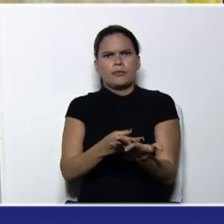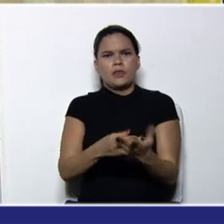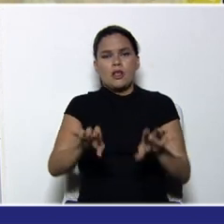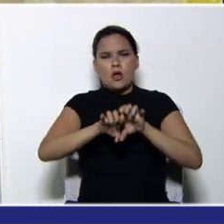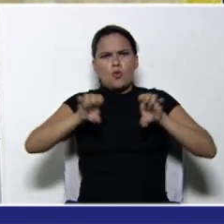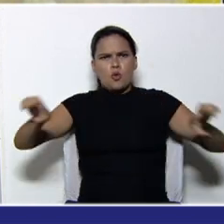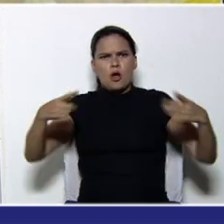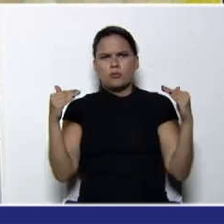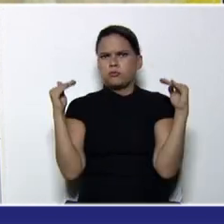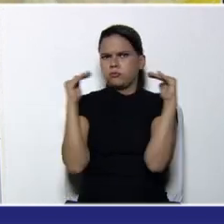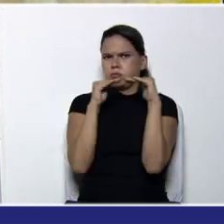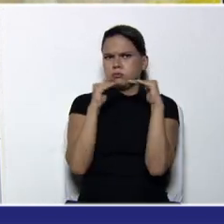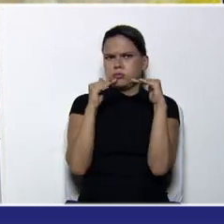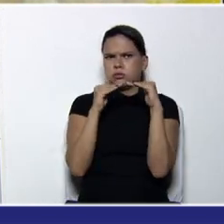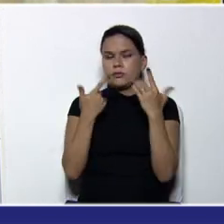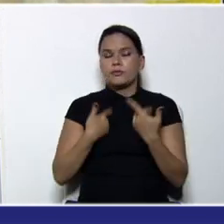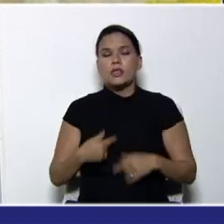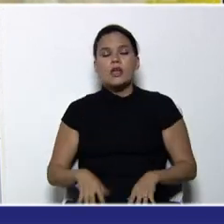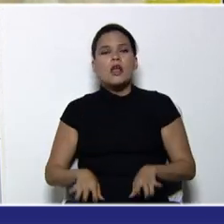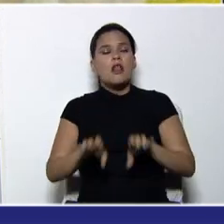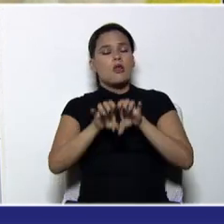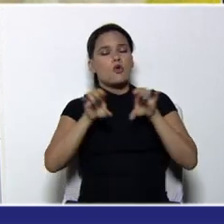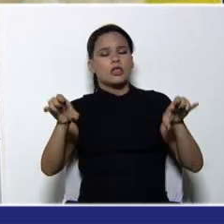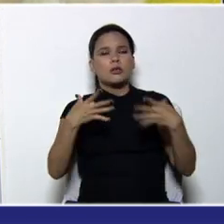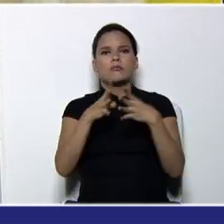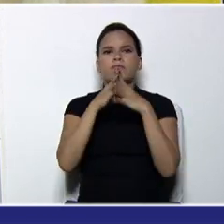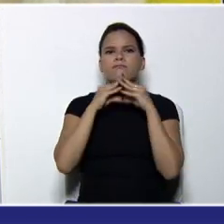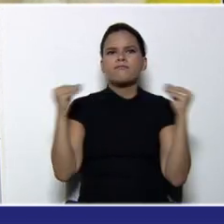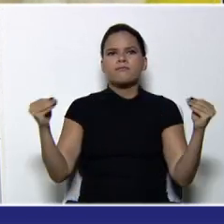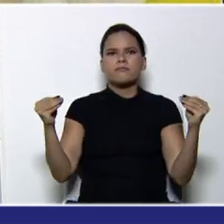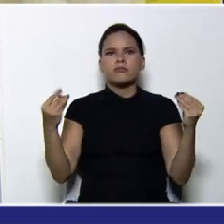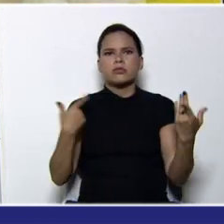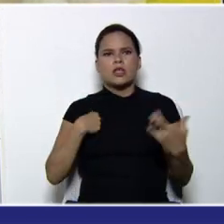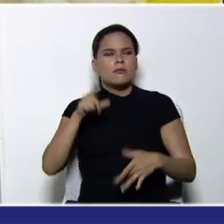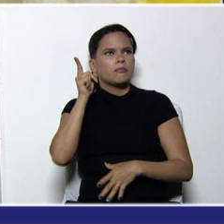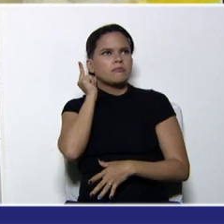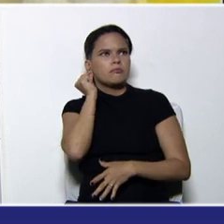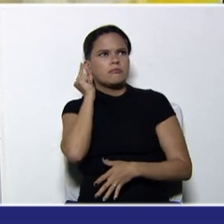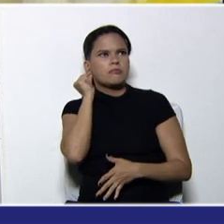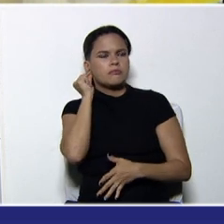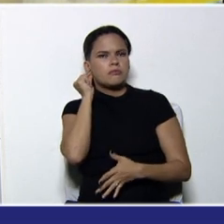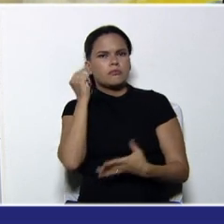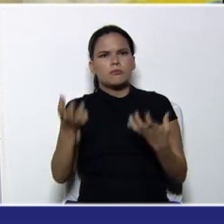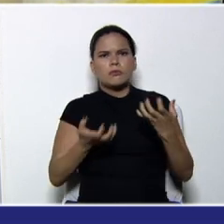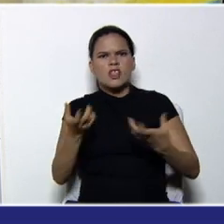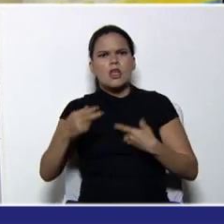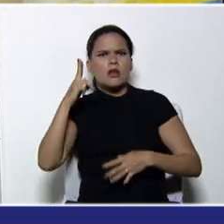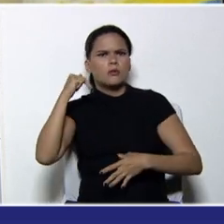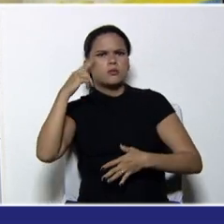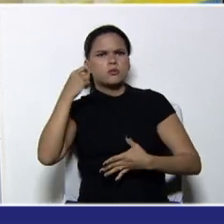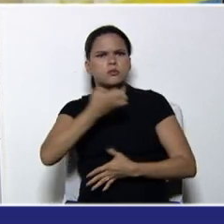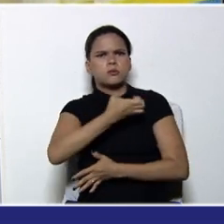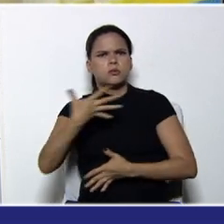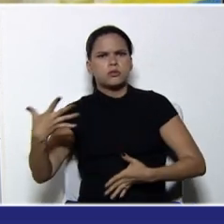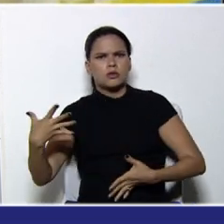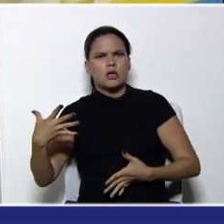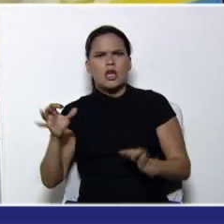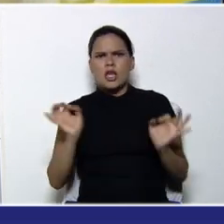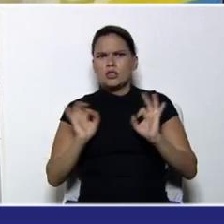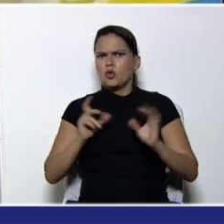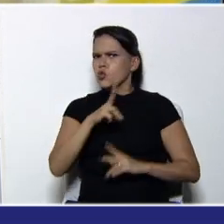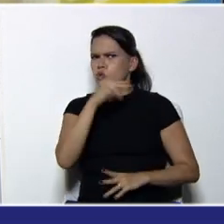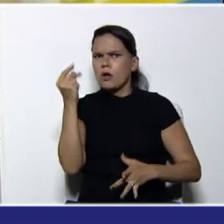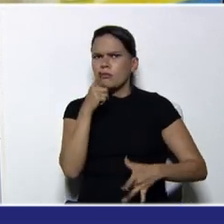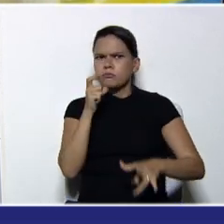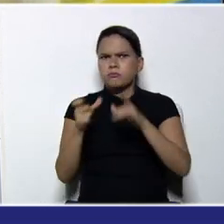Igualdad. La educación es para todos, amas de casa, negros o blancos. En eso no se